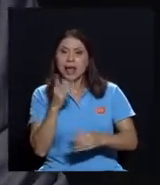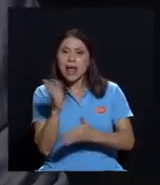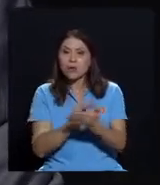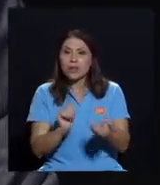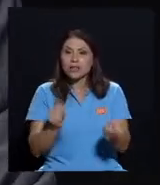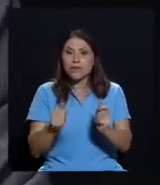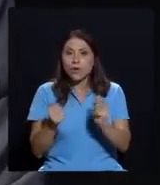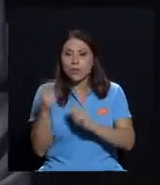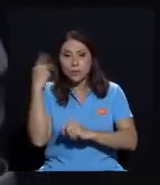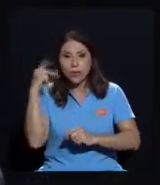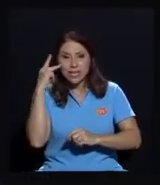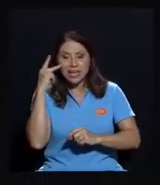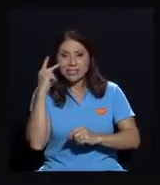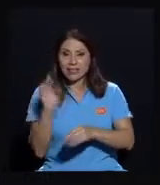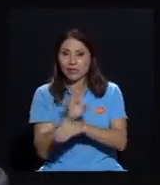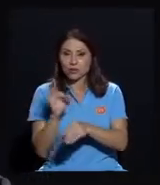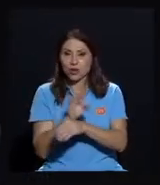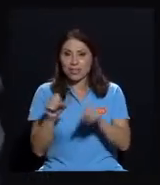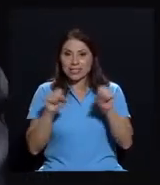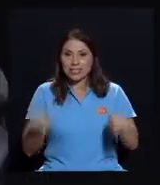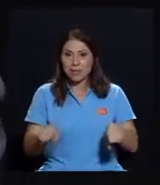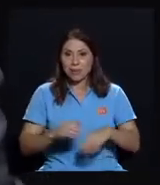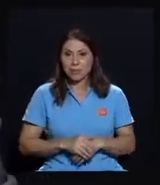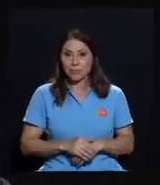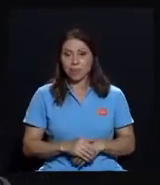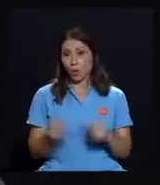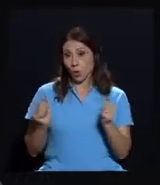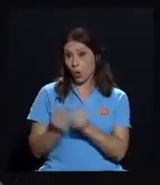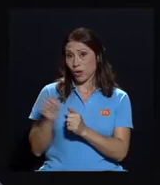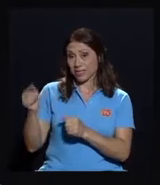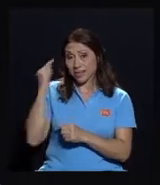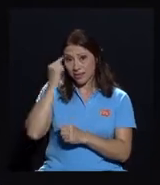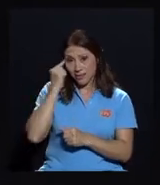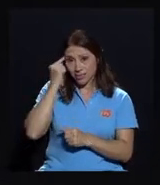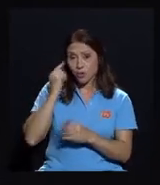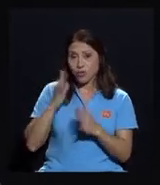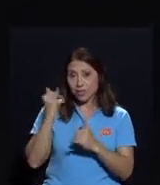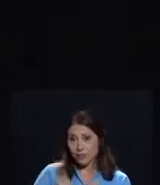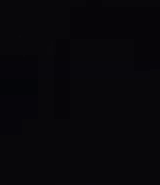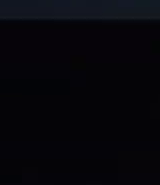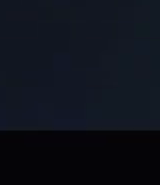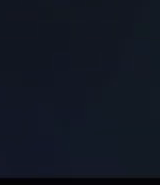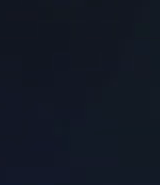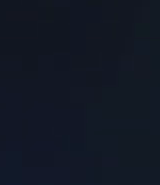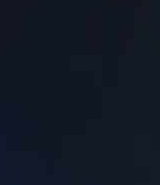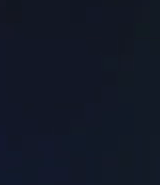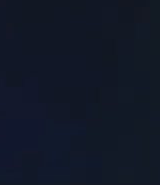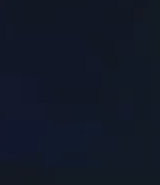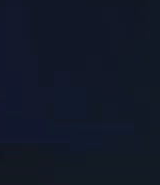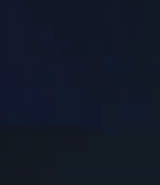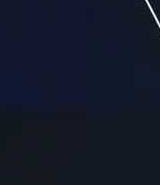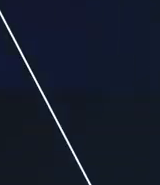esta reflexión de don carlos terminaríamos este segmento e íbamos a un colegio